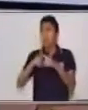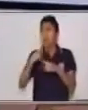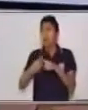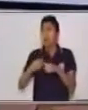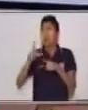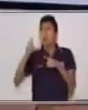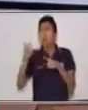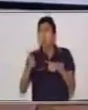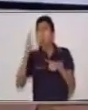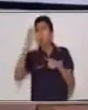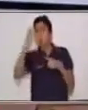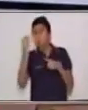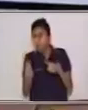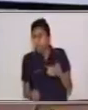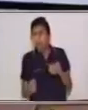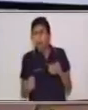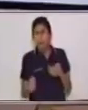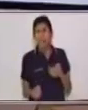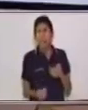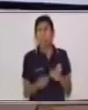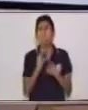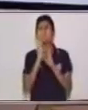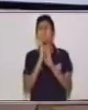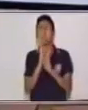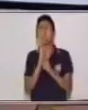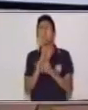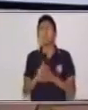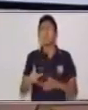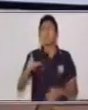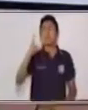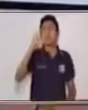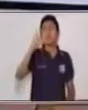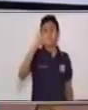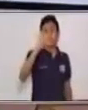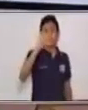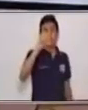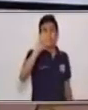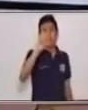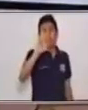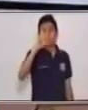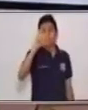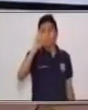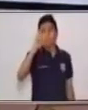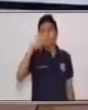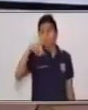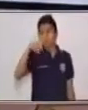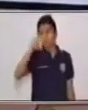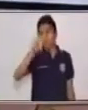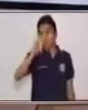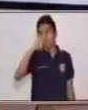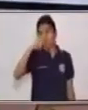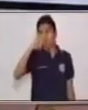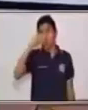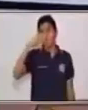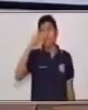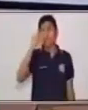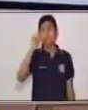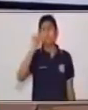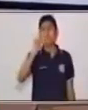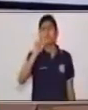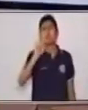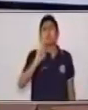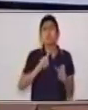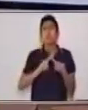¿Cómo? ¿Por qué? Va a responder a la interrogante del circunstancial. Muy bien. Aceptaron.